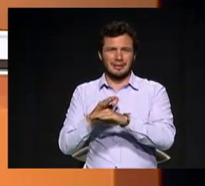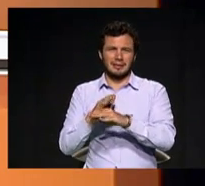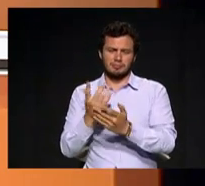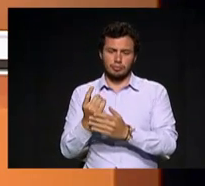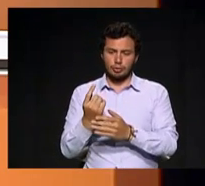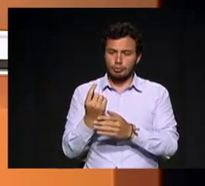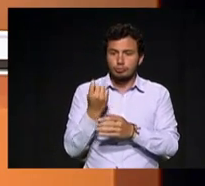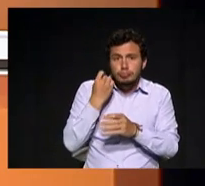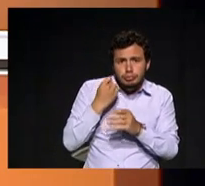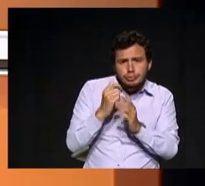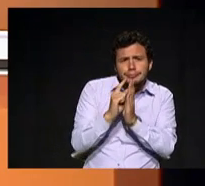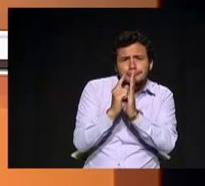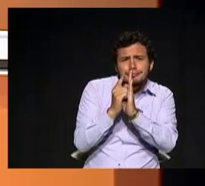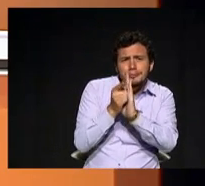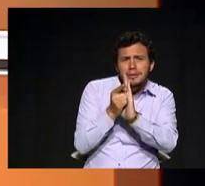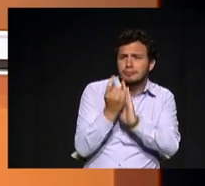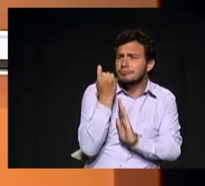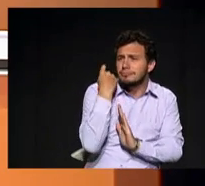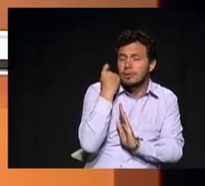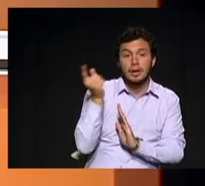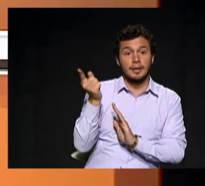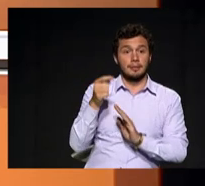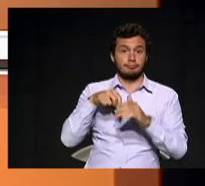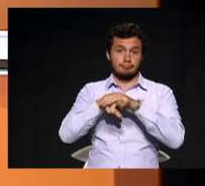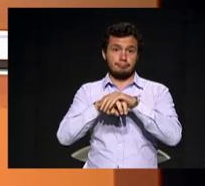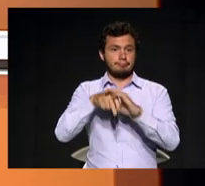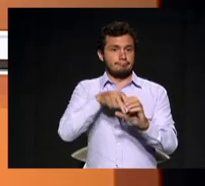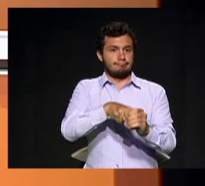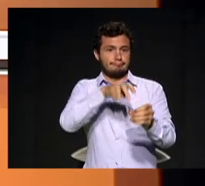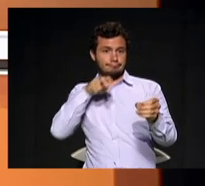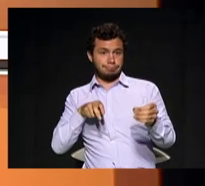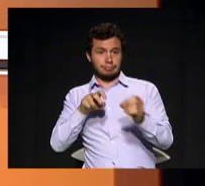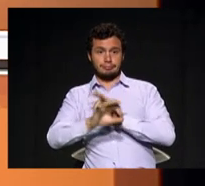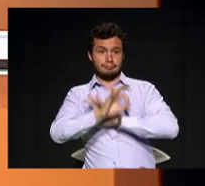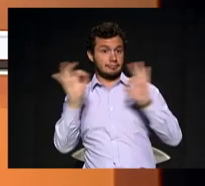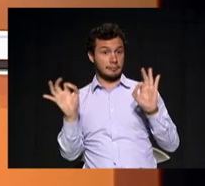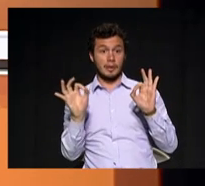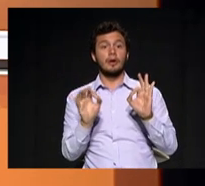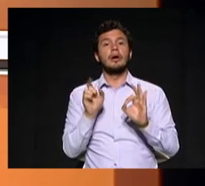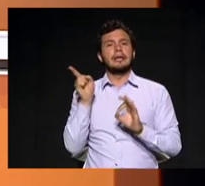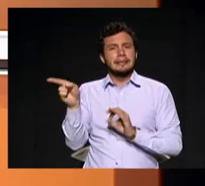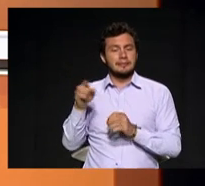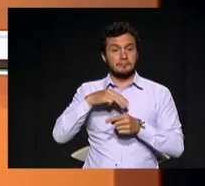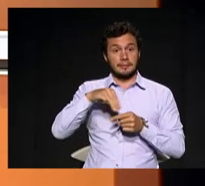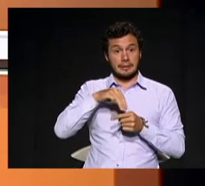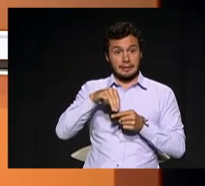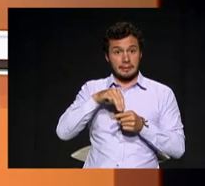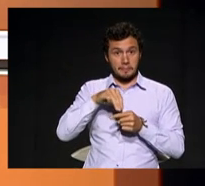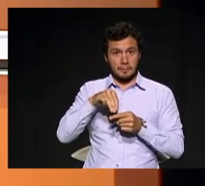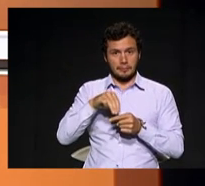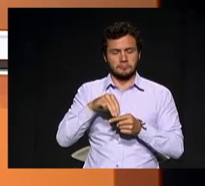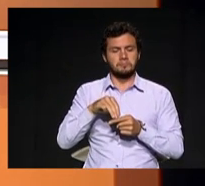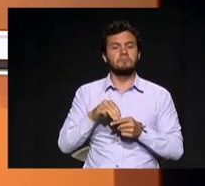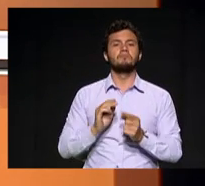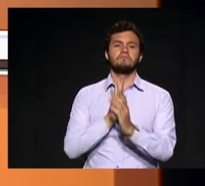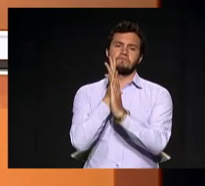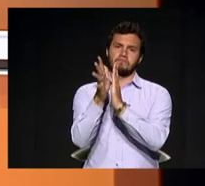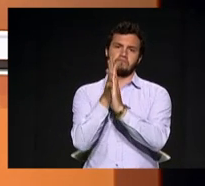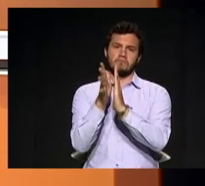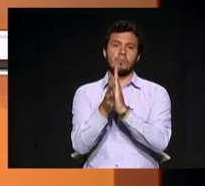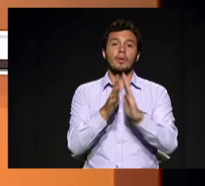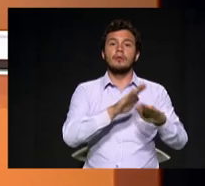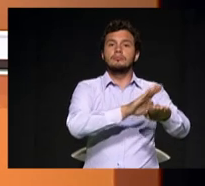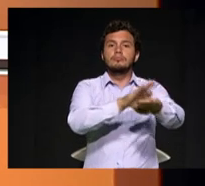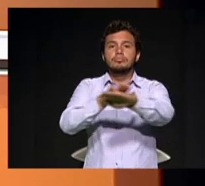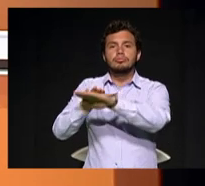unos minutos de que se retiraba pues de la participación en el debate telemedellín procedió a informar posteriormente a los candidatos de